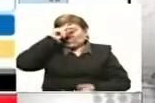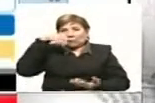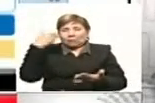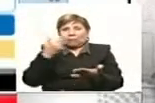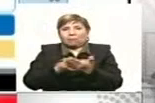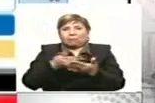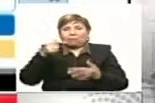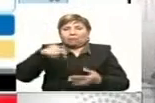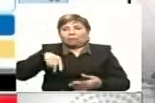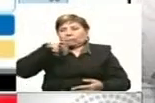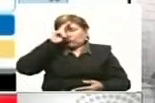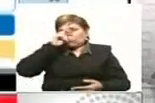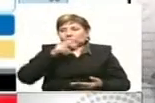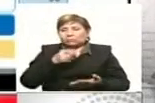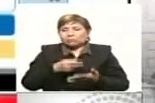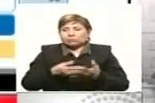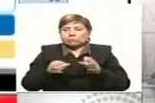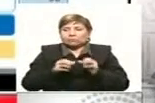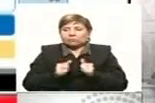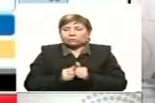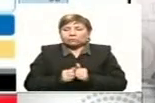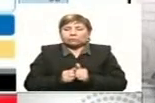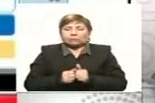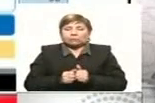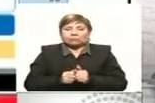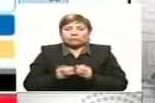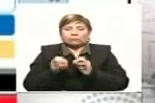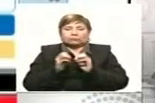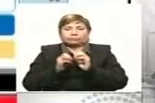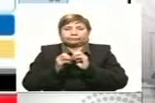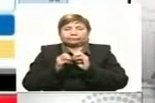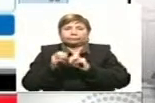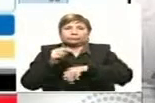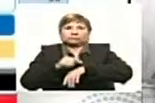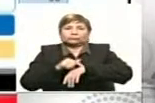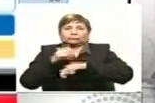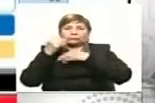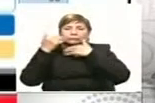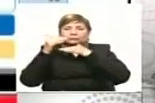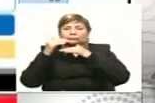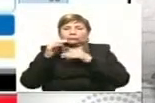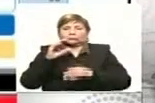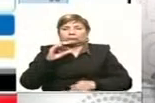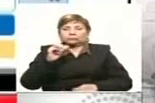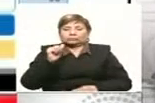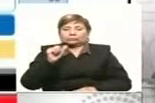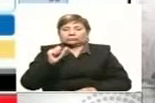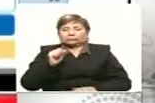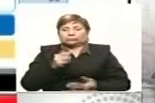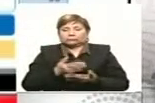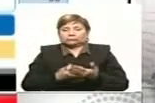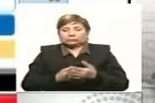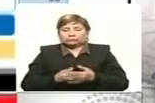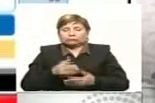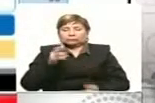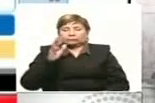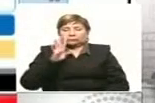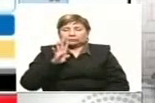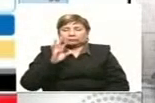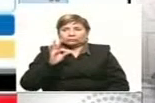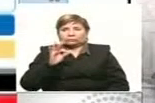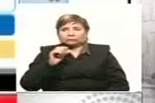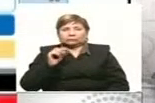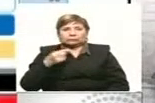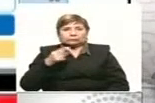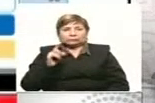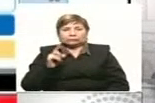al país. Operatividad de Centros de Atención y Aislamiento Temporal, los CAT, 549